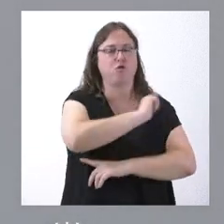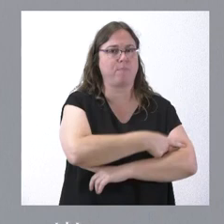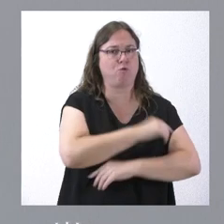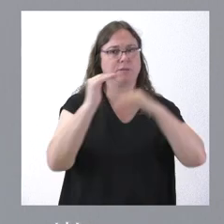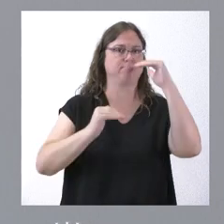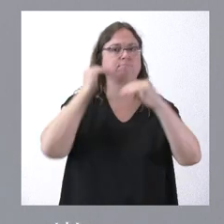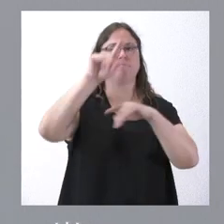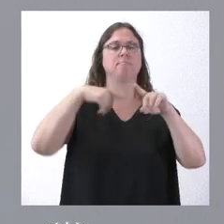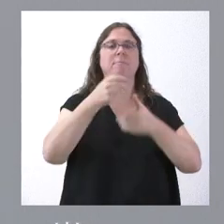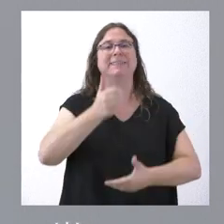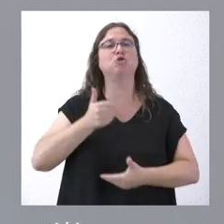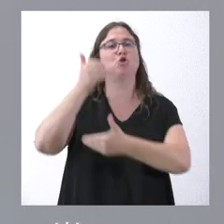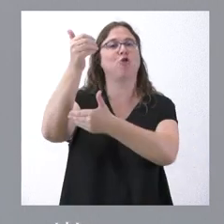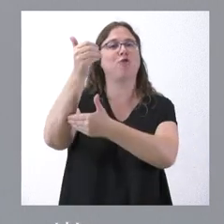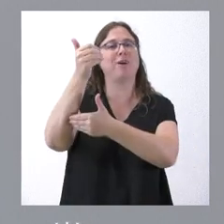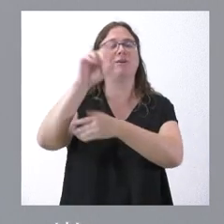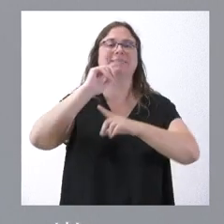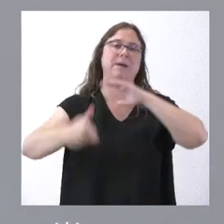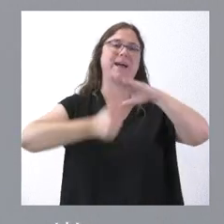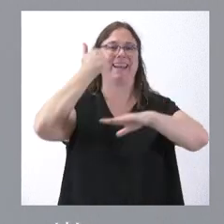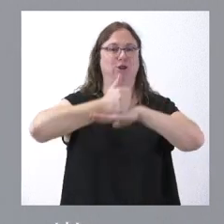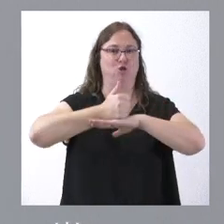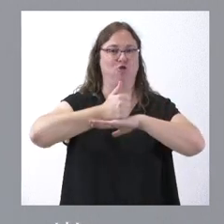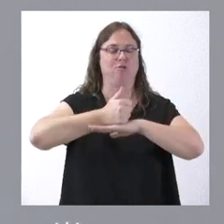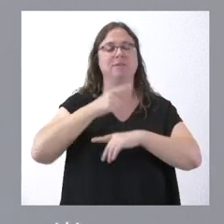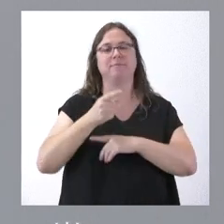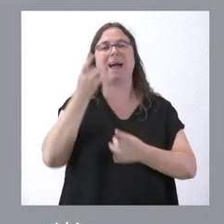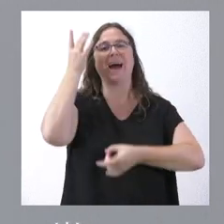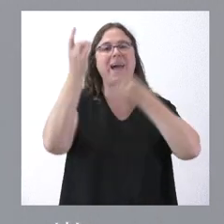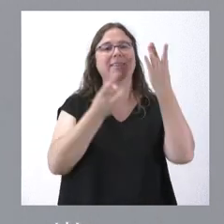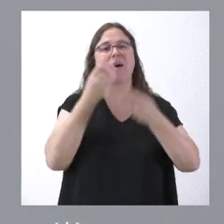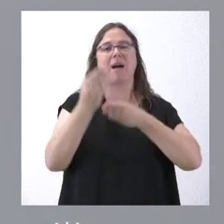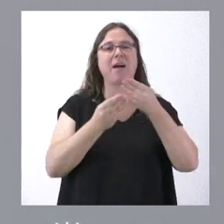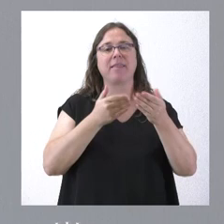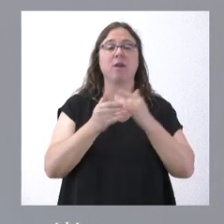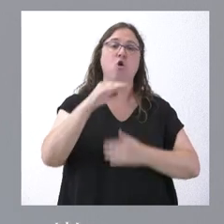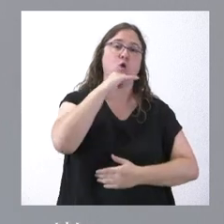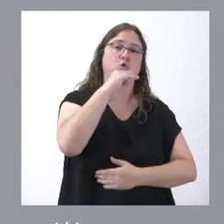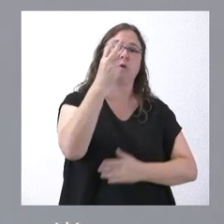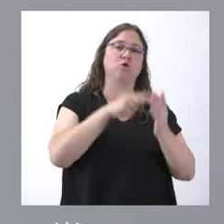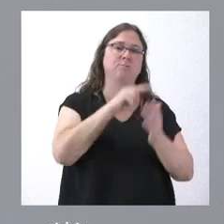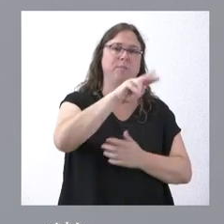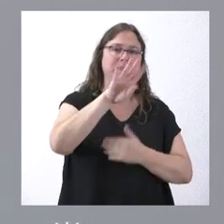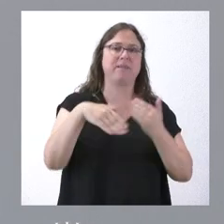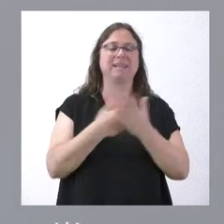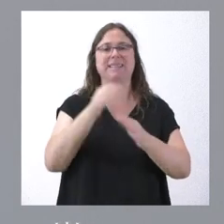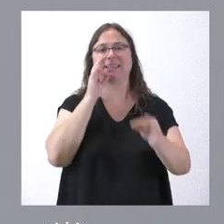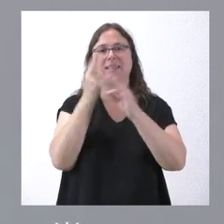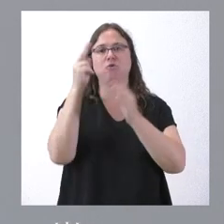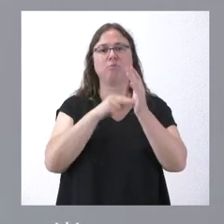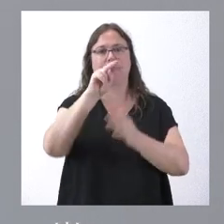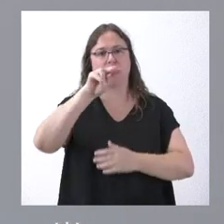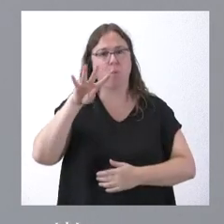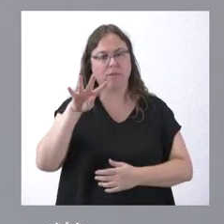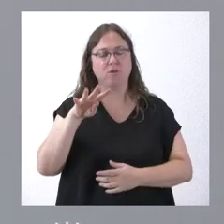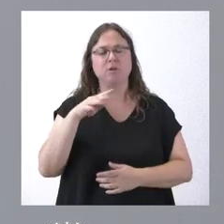y al trofeo rector. Estamos hablando de actividades a realizar entre octubre del 23 y septiembre del 24. Son